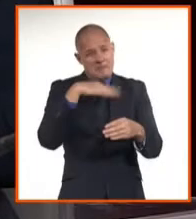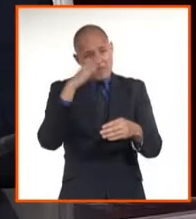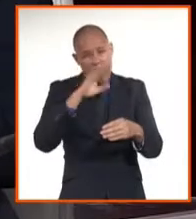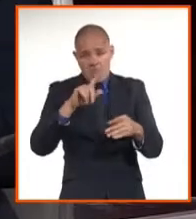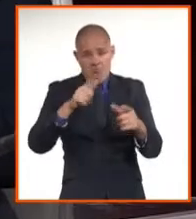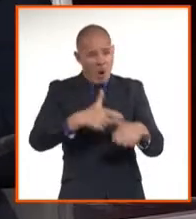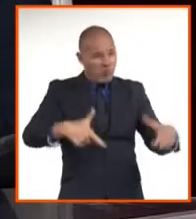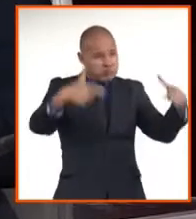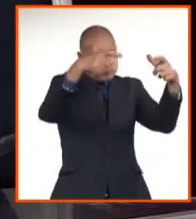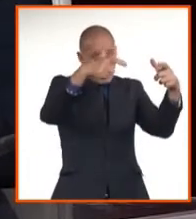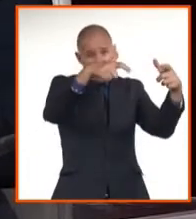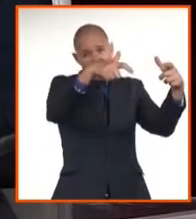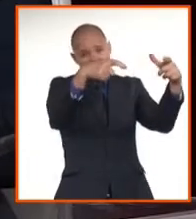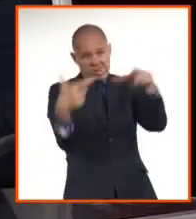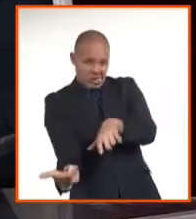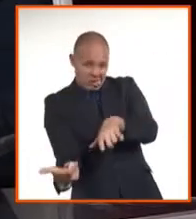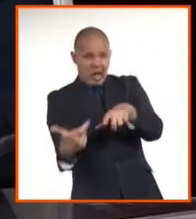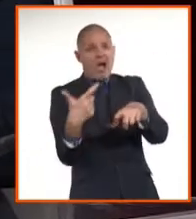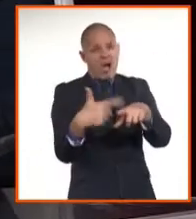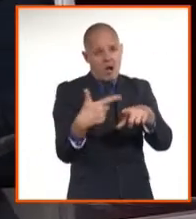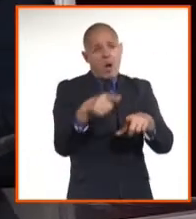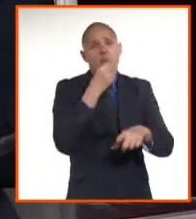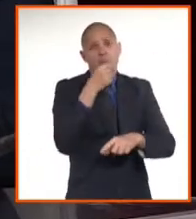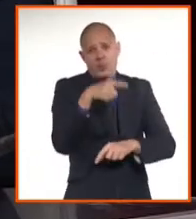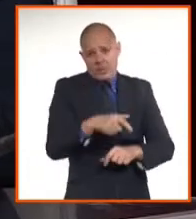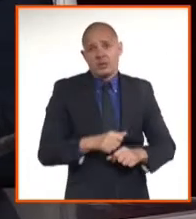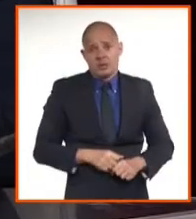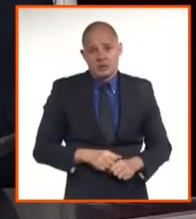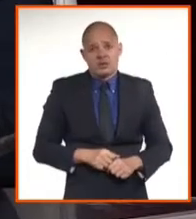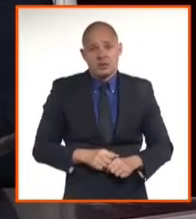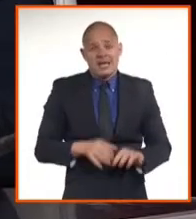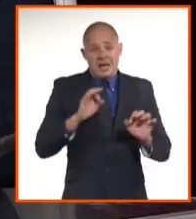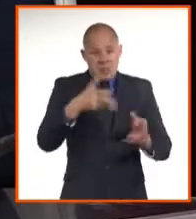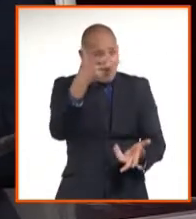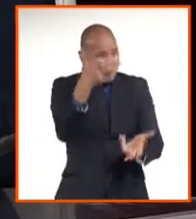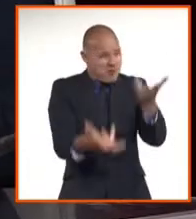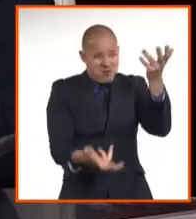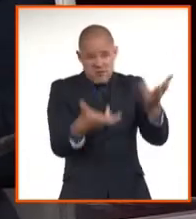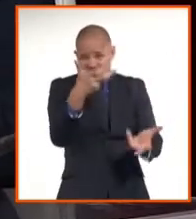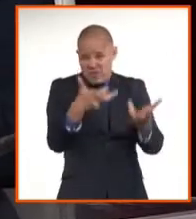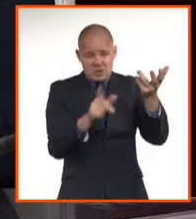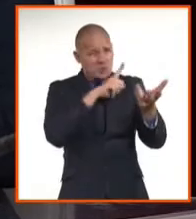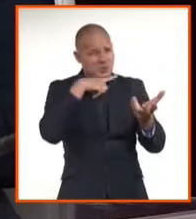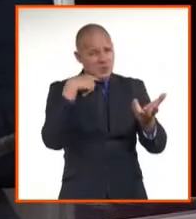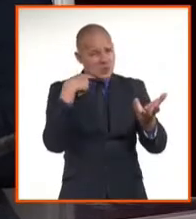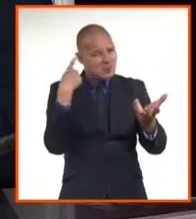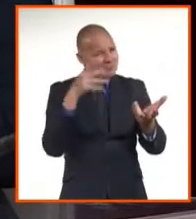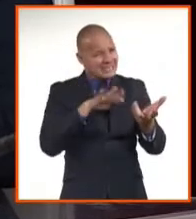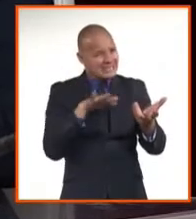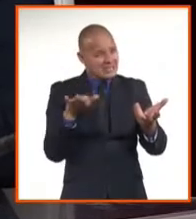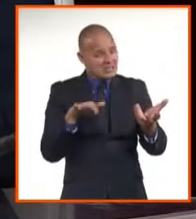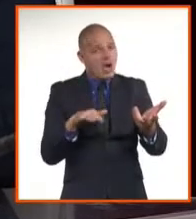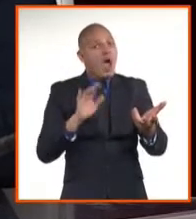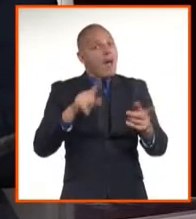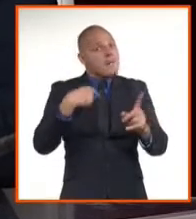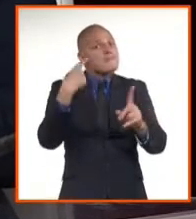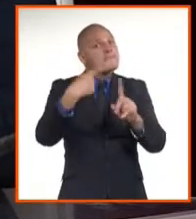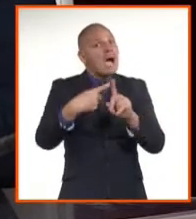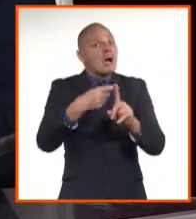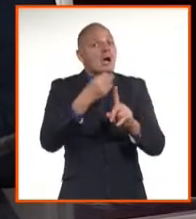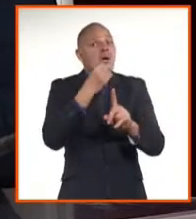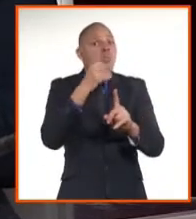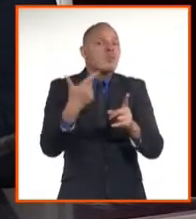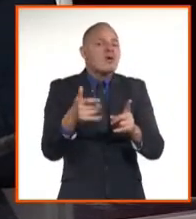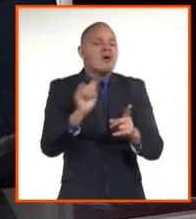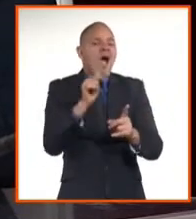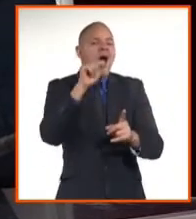caldera en caso de que se sostuviera esa intensidad y con esa llama. Y segundo, que los daños fueran peores. Ahí se encontraba la